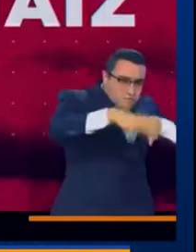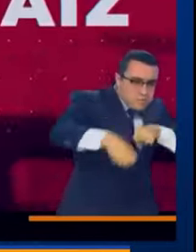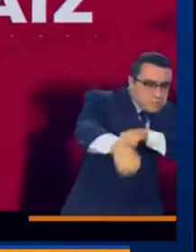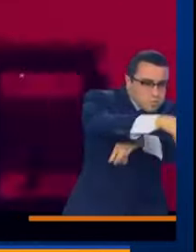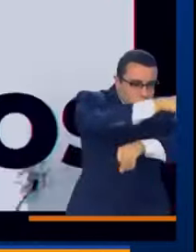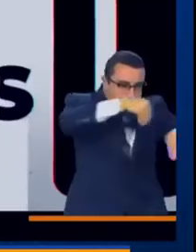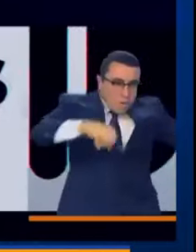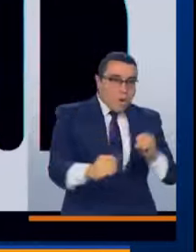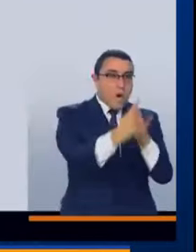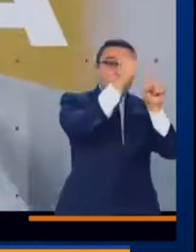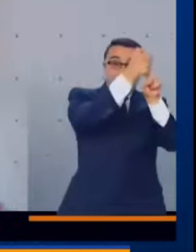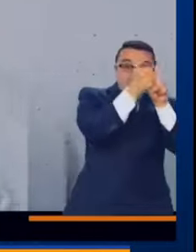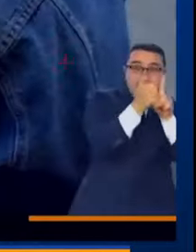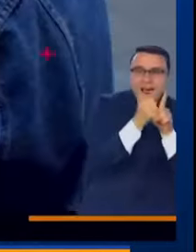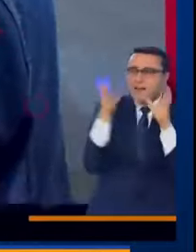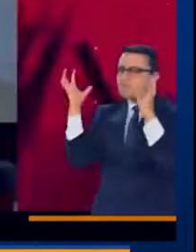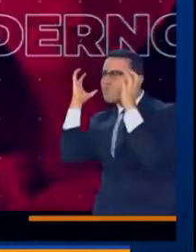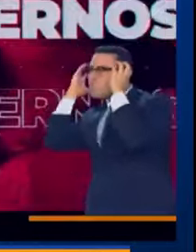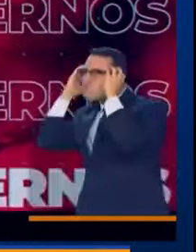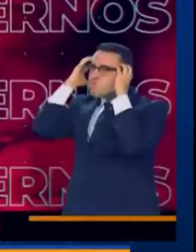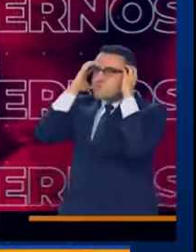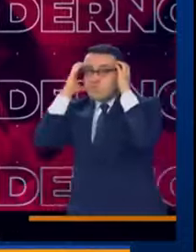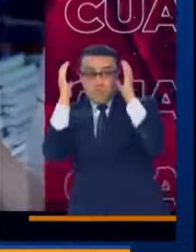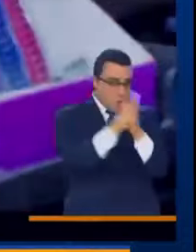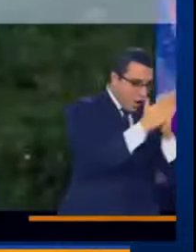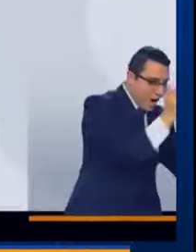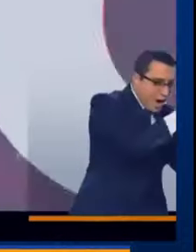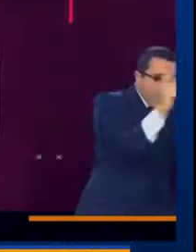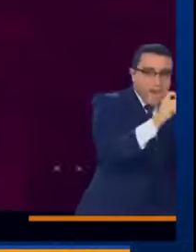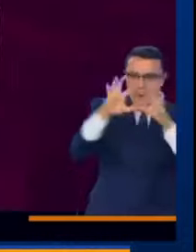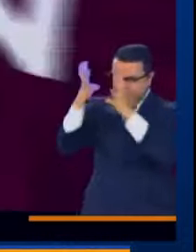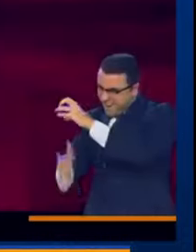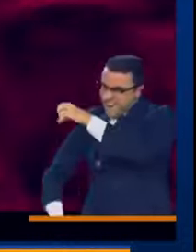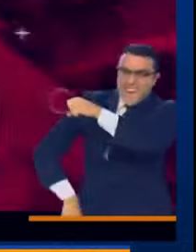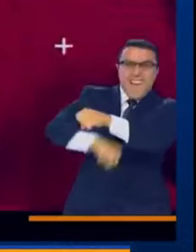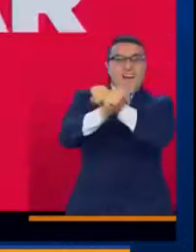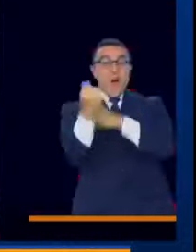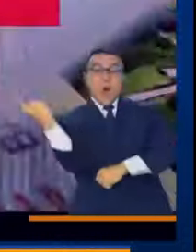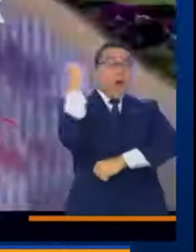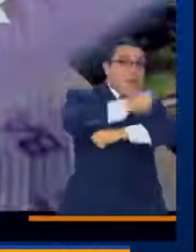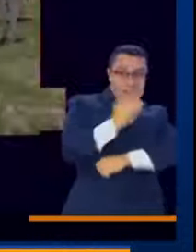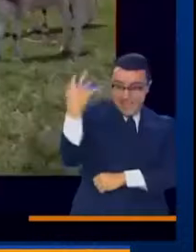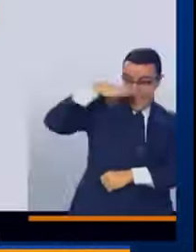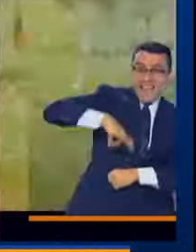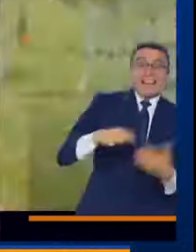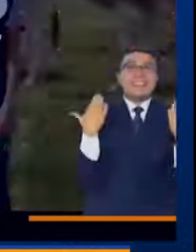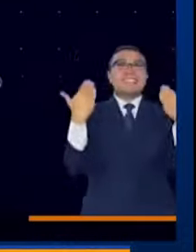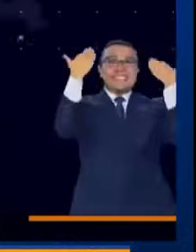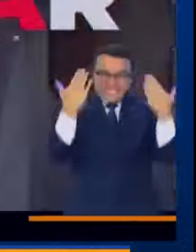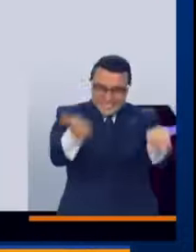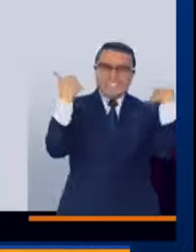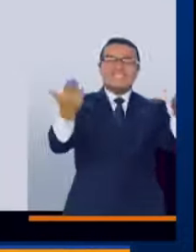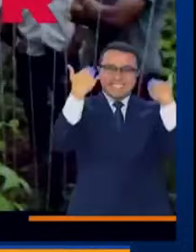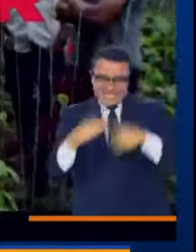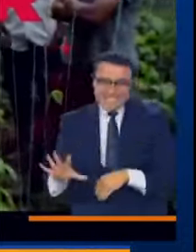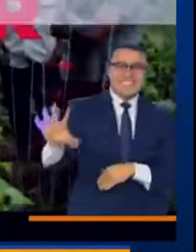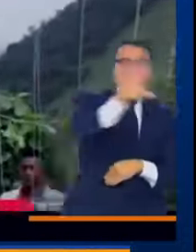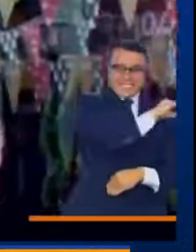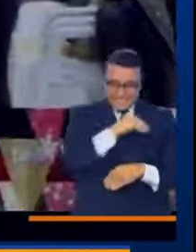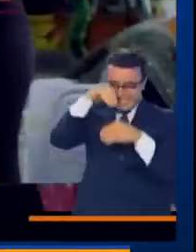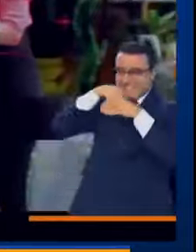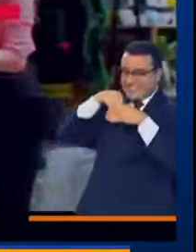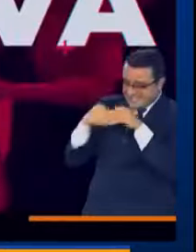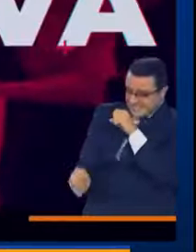el único argumento que podría tener es que no tiene el aval de impacto fiscal del gobierno, pero este proyecto no genera impacto fiscal. No